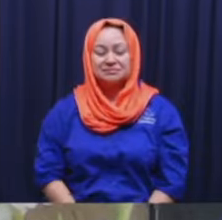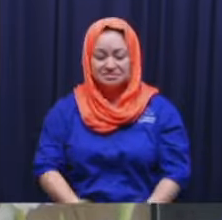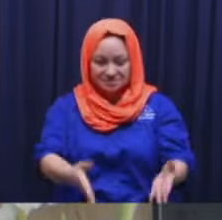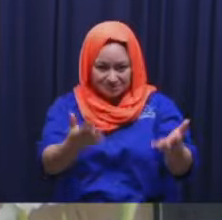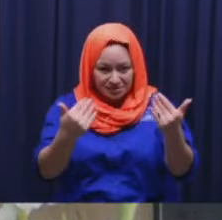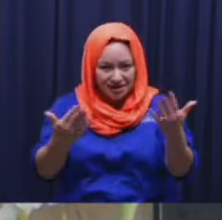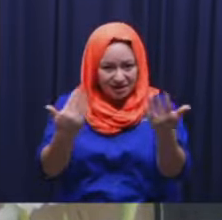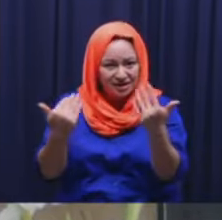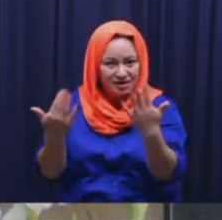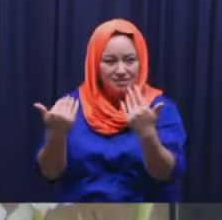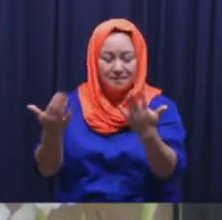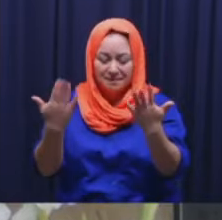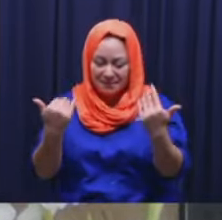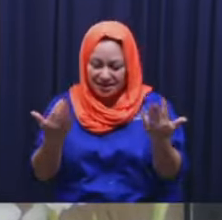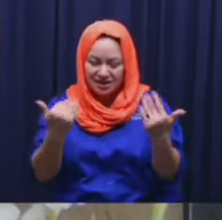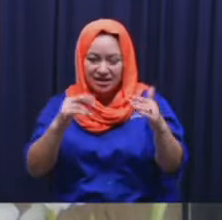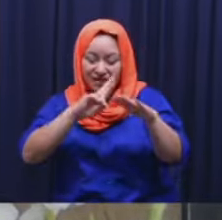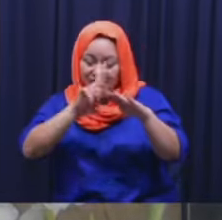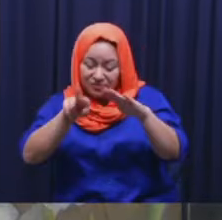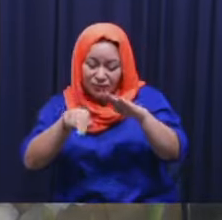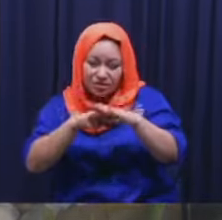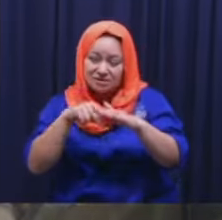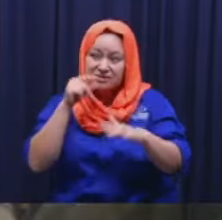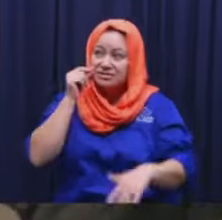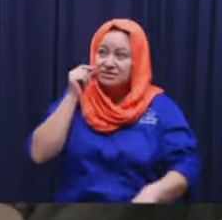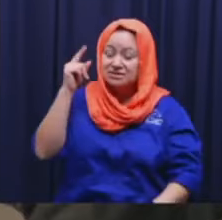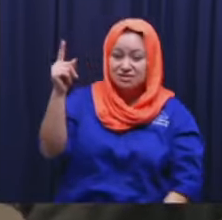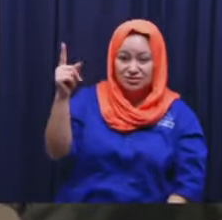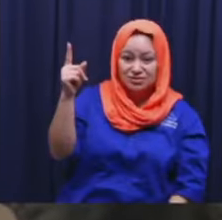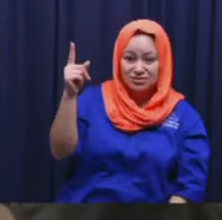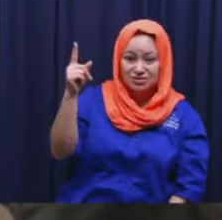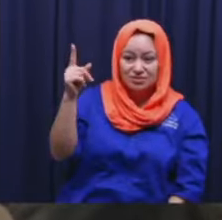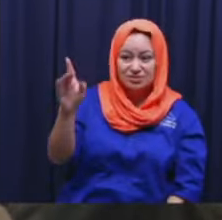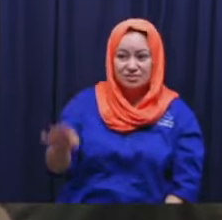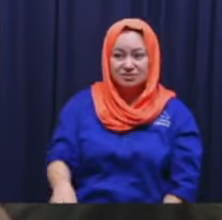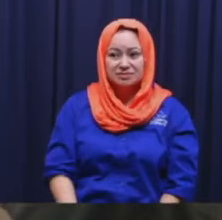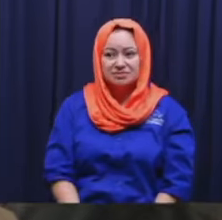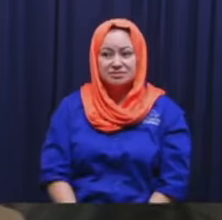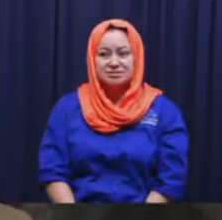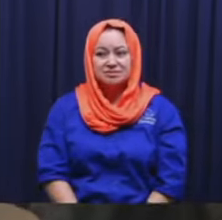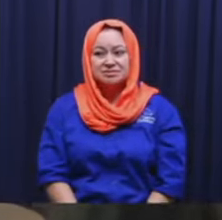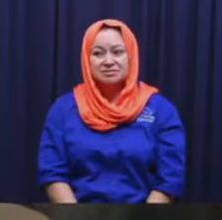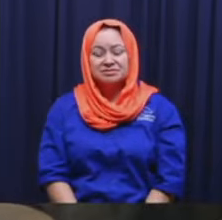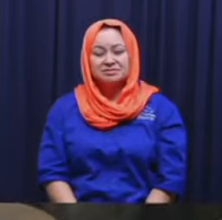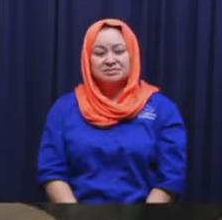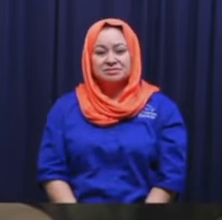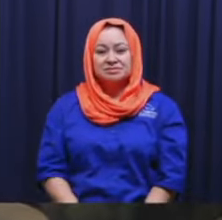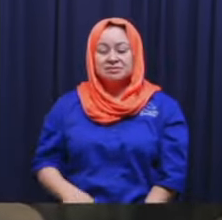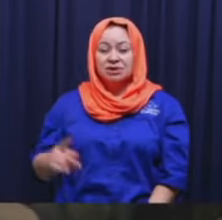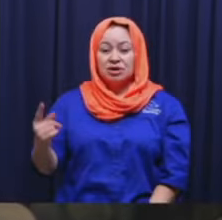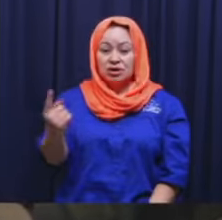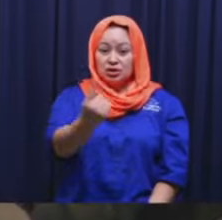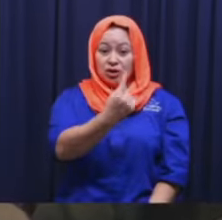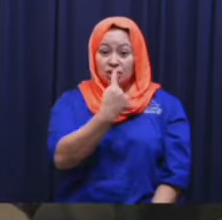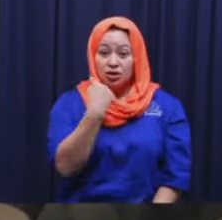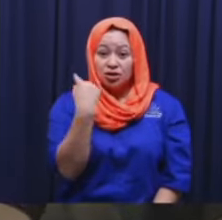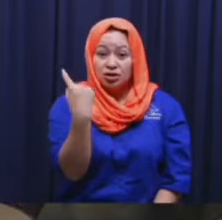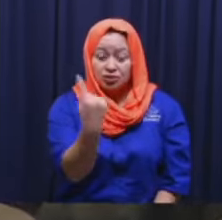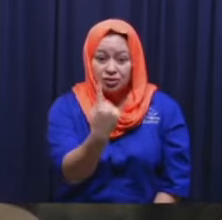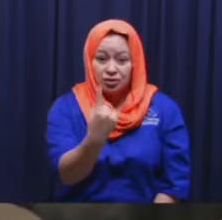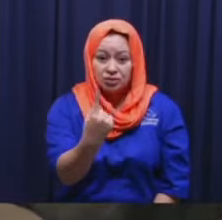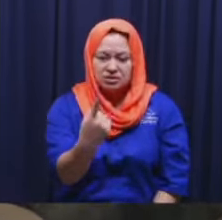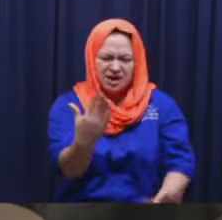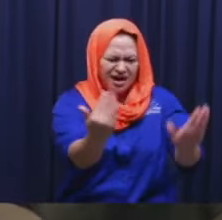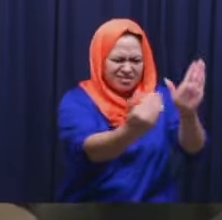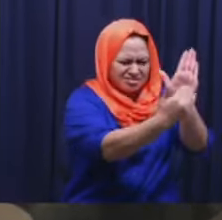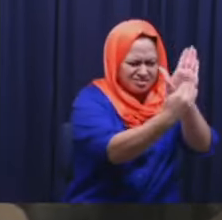Vengan, vengan a refugiarse en el Señor. Y todos aquellos, mire amado, todos aquellos que están siendo asediados por el